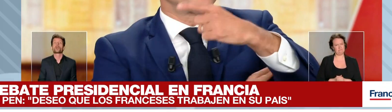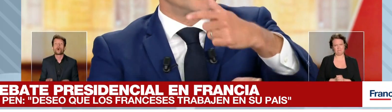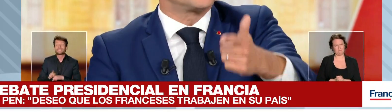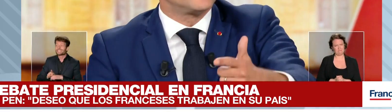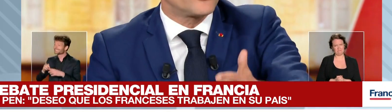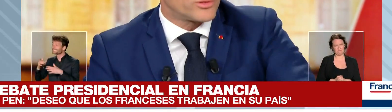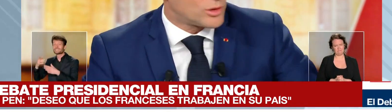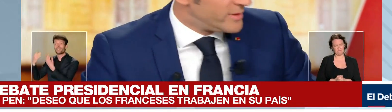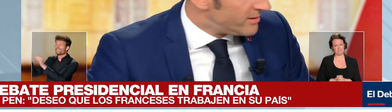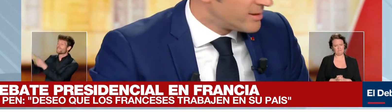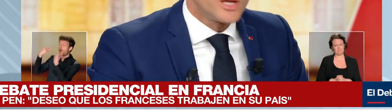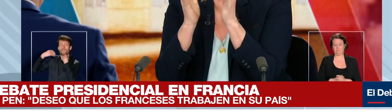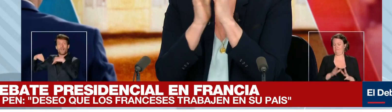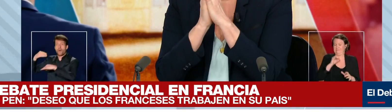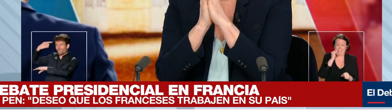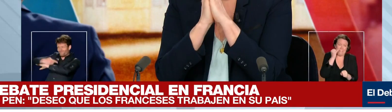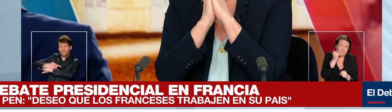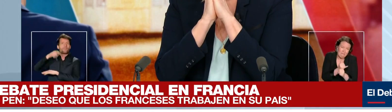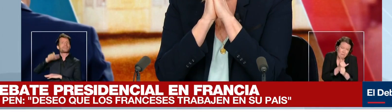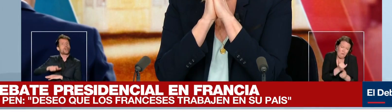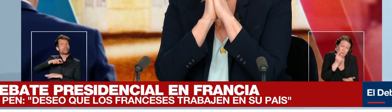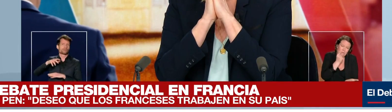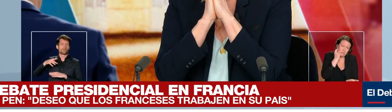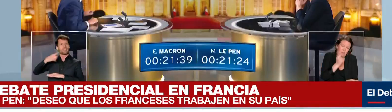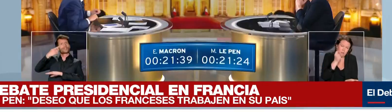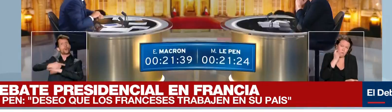también, porque usted vuelve a poner